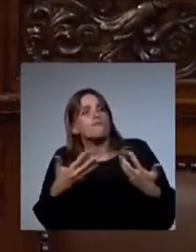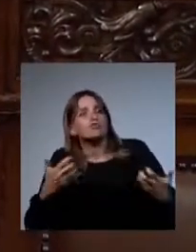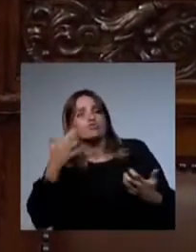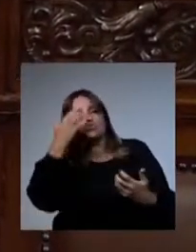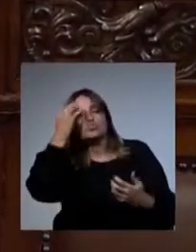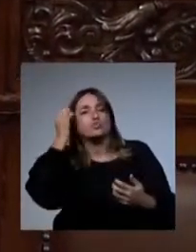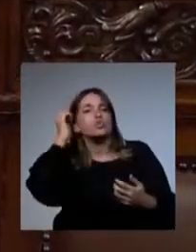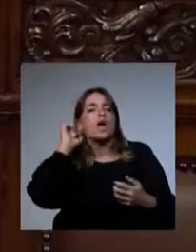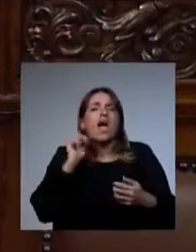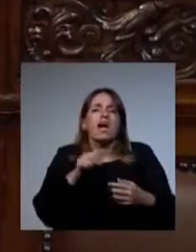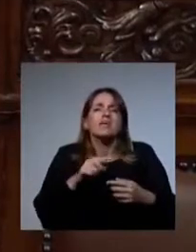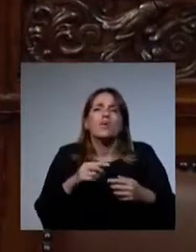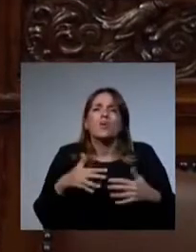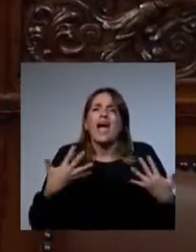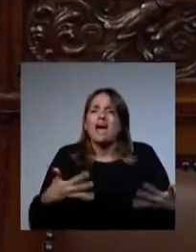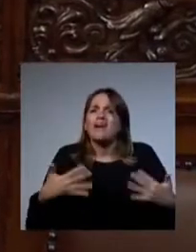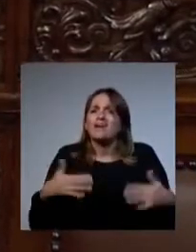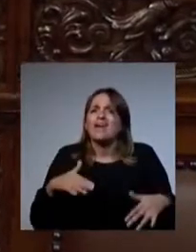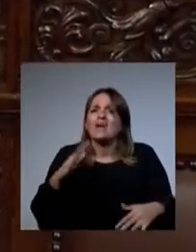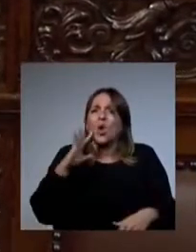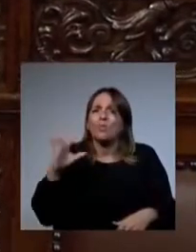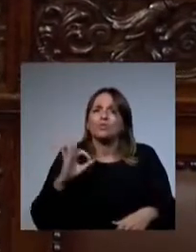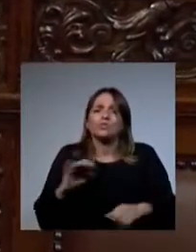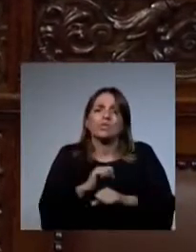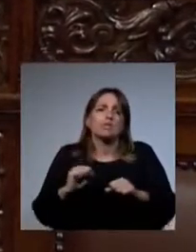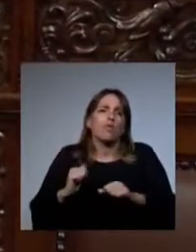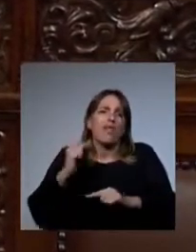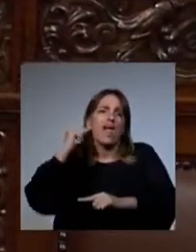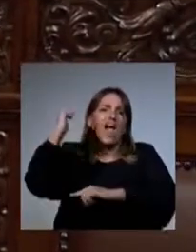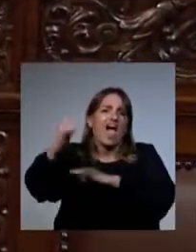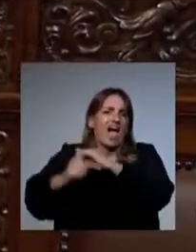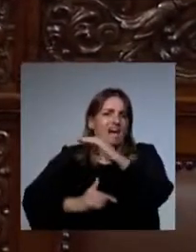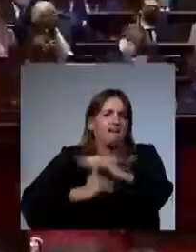que ahí tenemos una enorme oportunidad de avanzar.